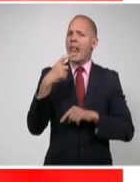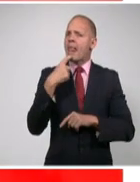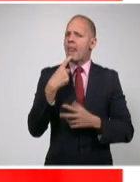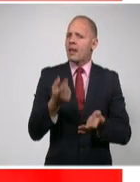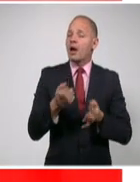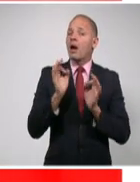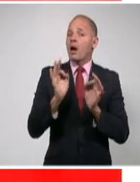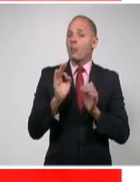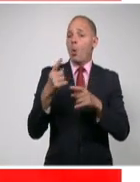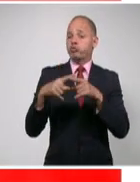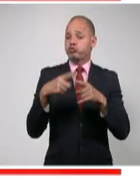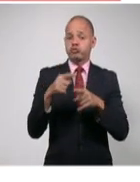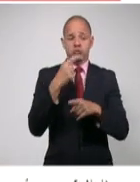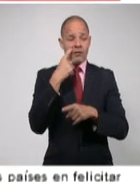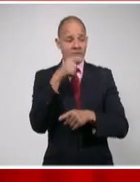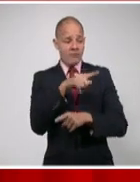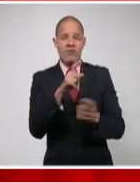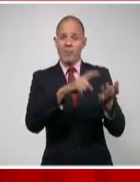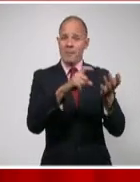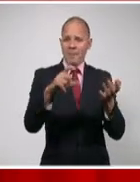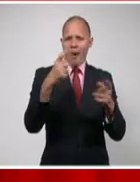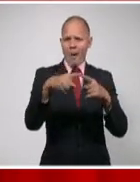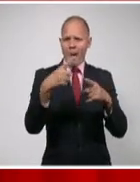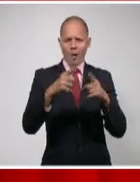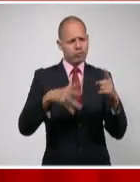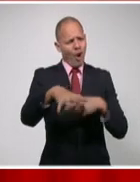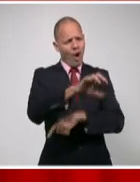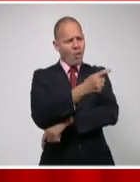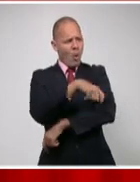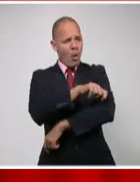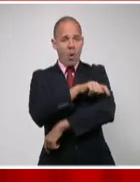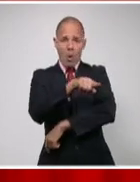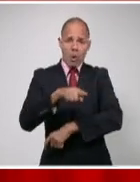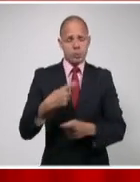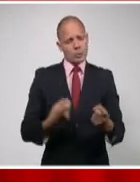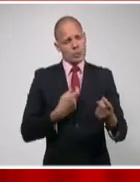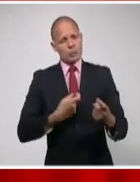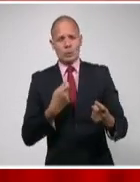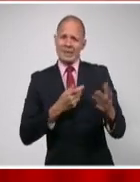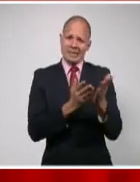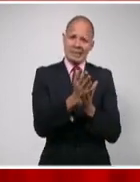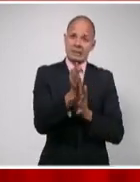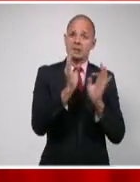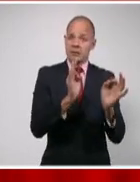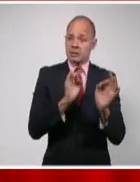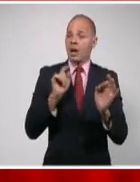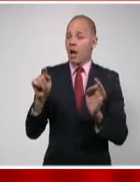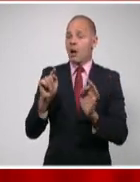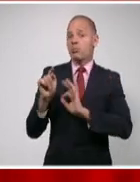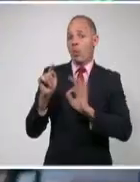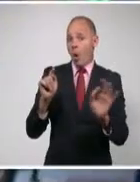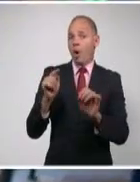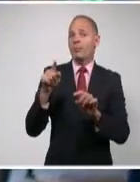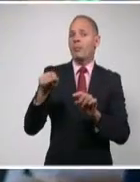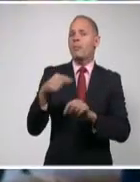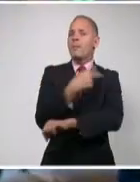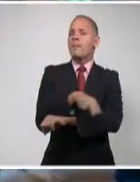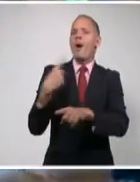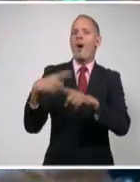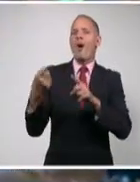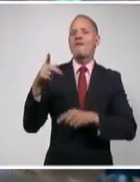solidaridad total a la lucha del partido, gobierno y pueblo de Cuba. Desde Vietnam, el secretario general del Partido Comunista y presidente de